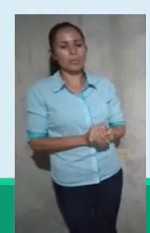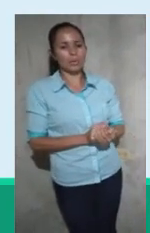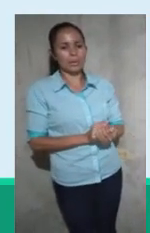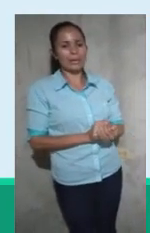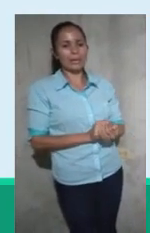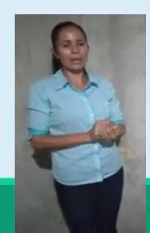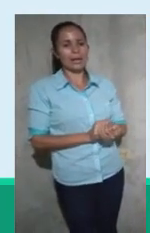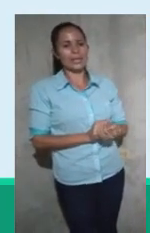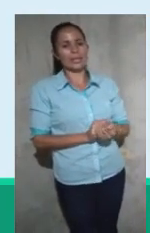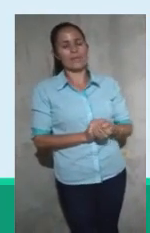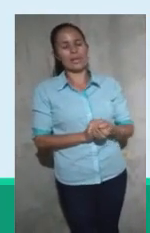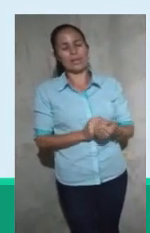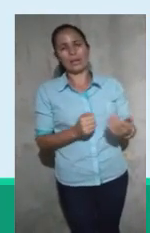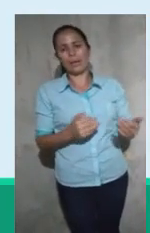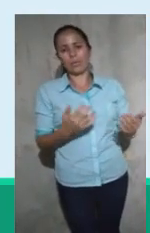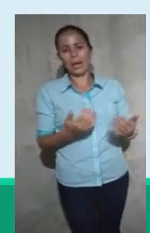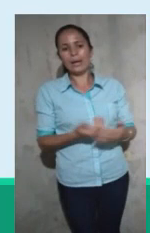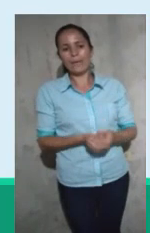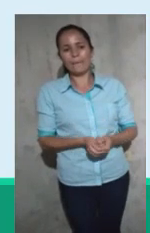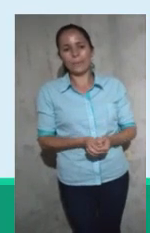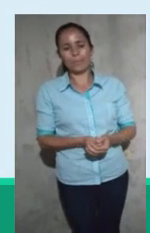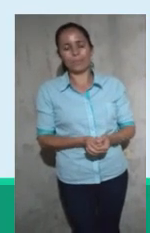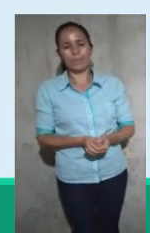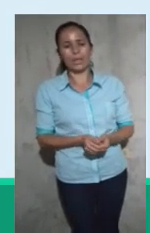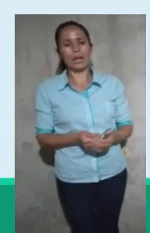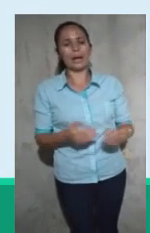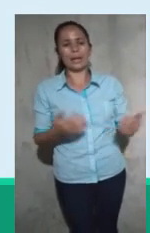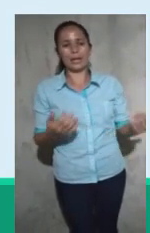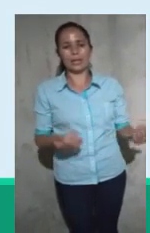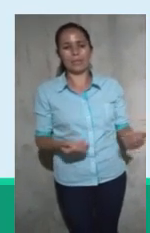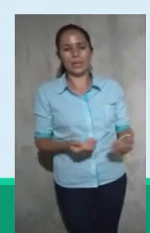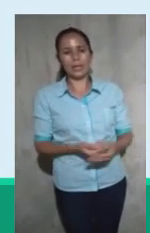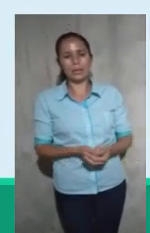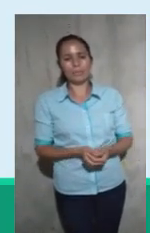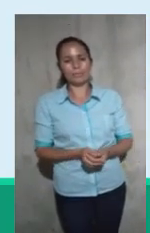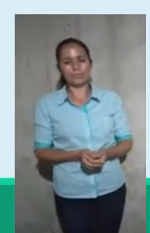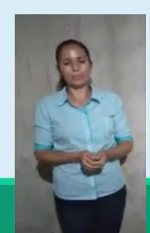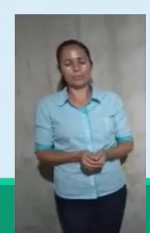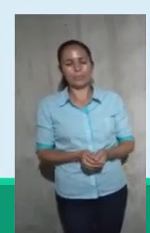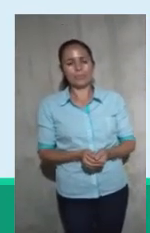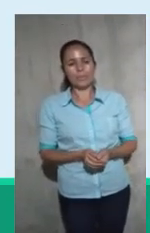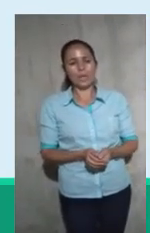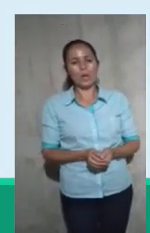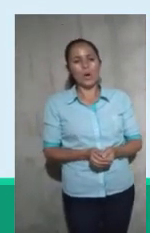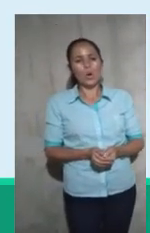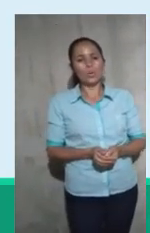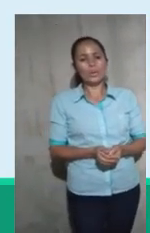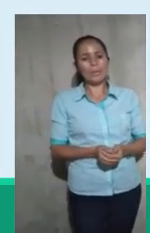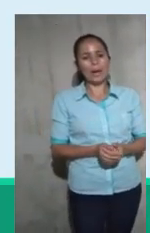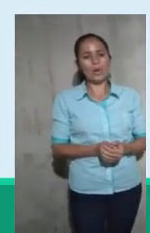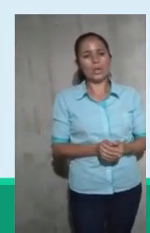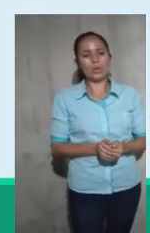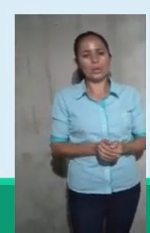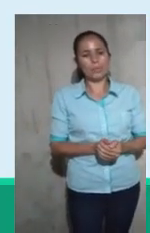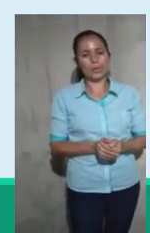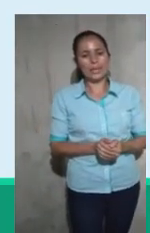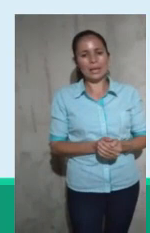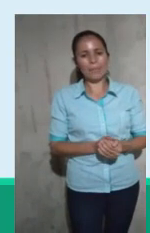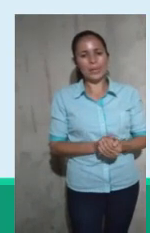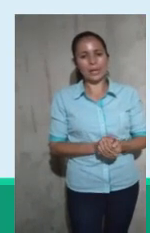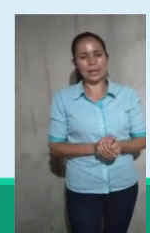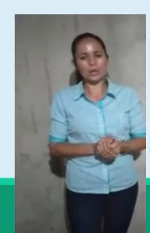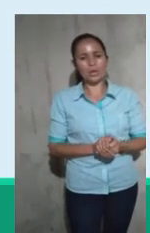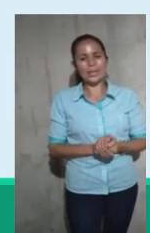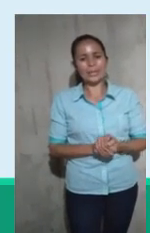bien importante, la estabilidad laboral. La creatividad, un trabajo en donde